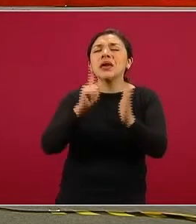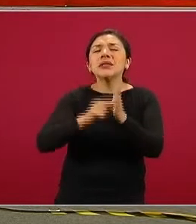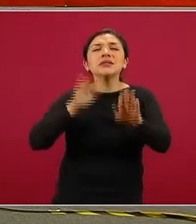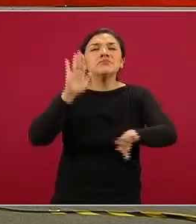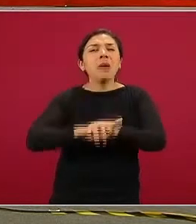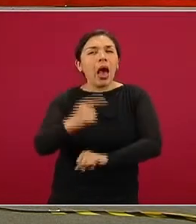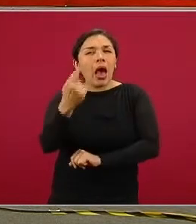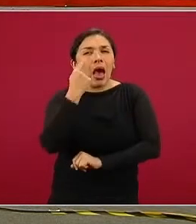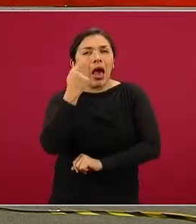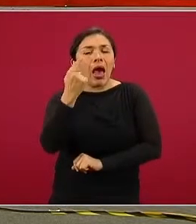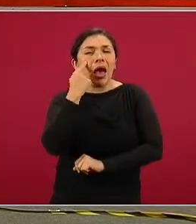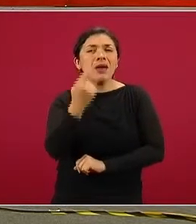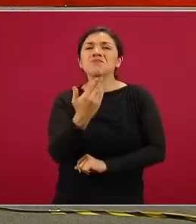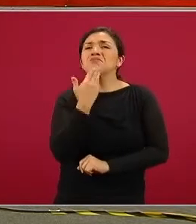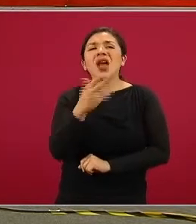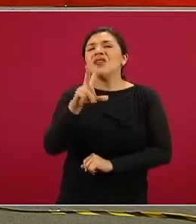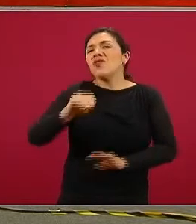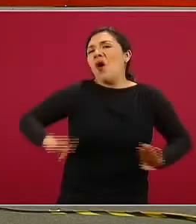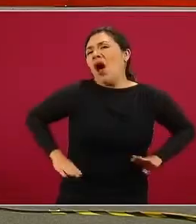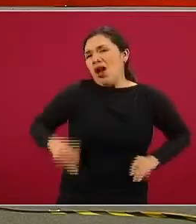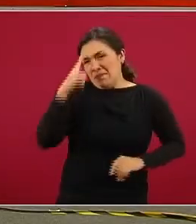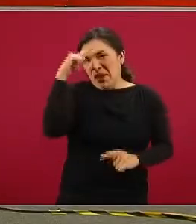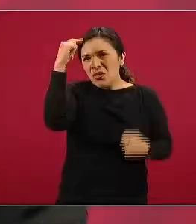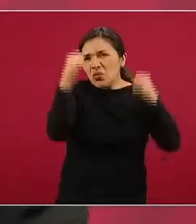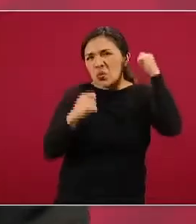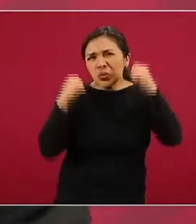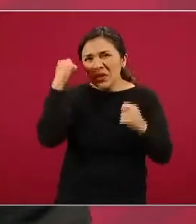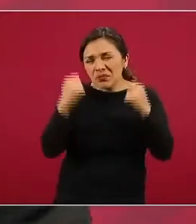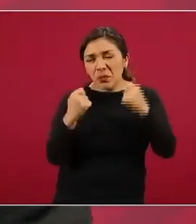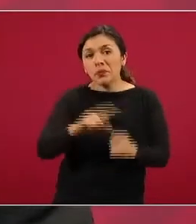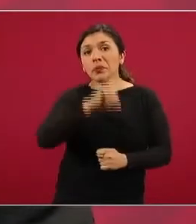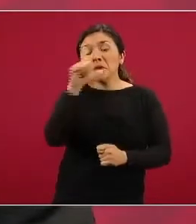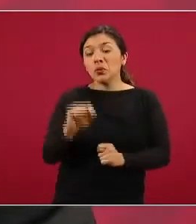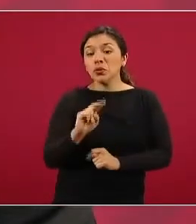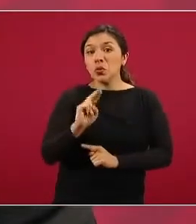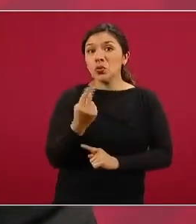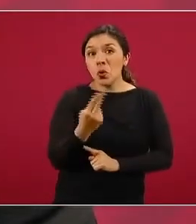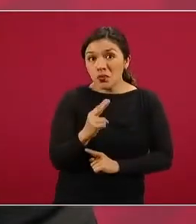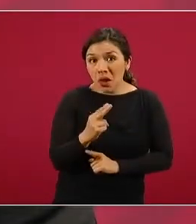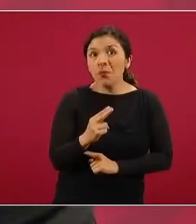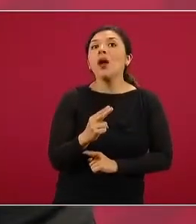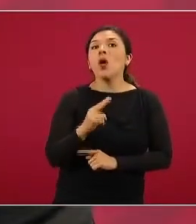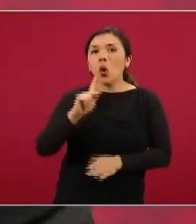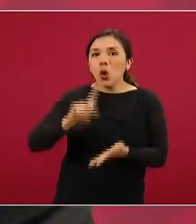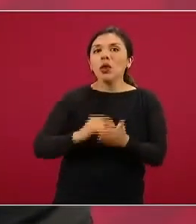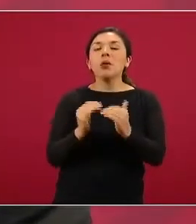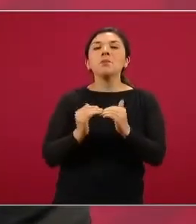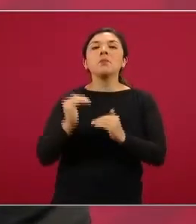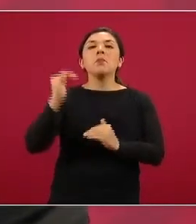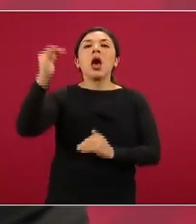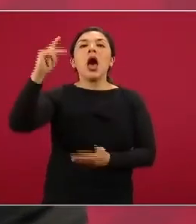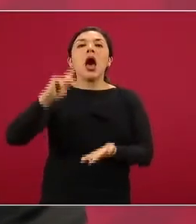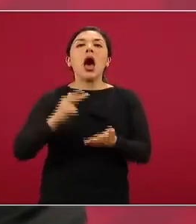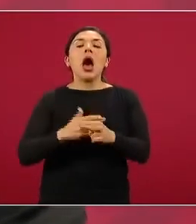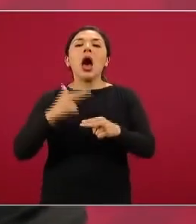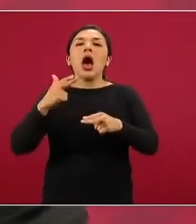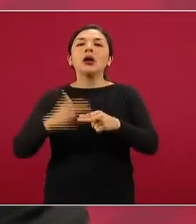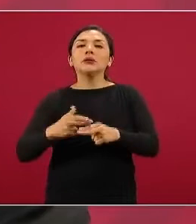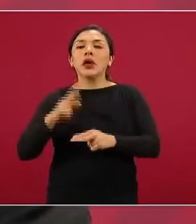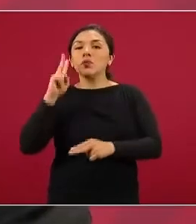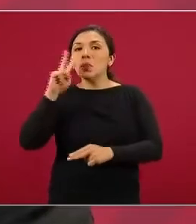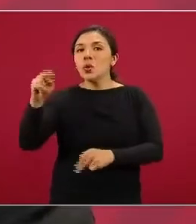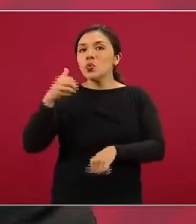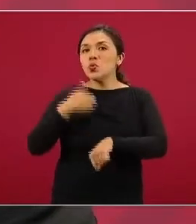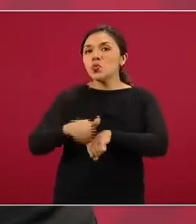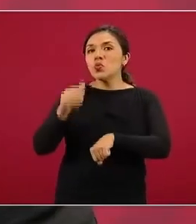son no buenos en materia turística, y a partir de noviembre se ve el alza hasta llegar a la